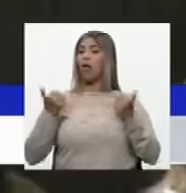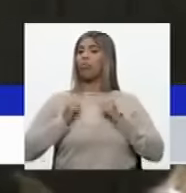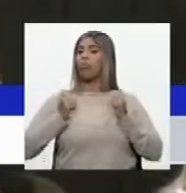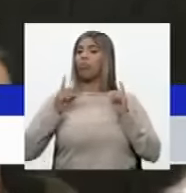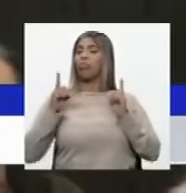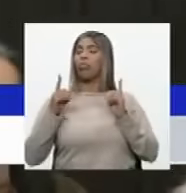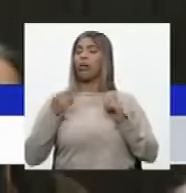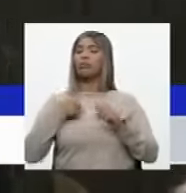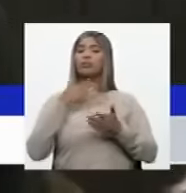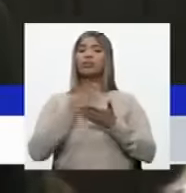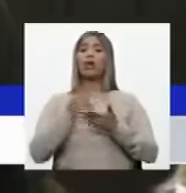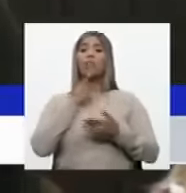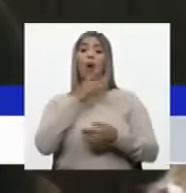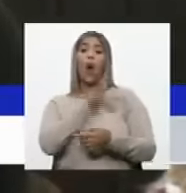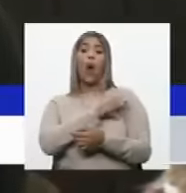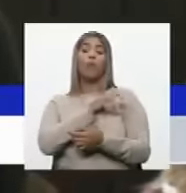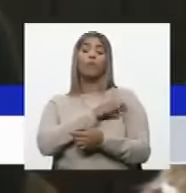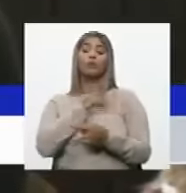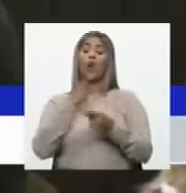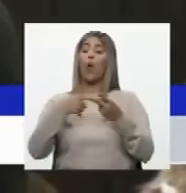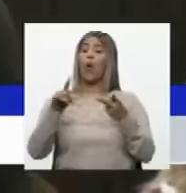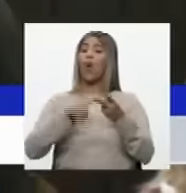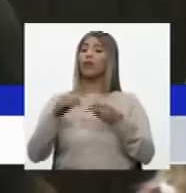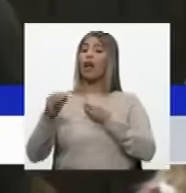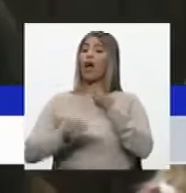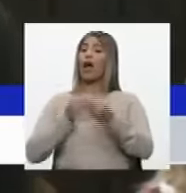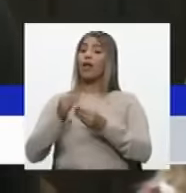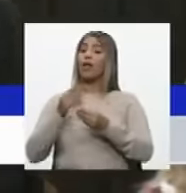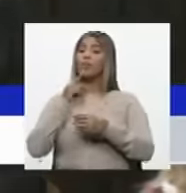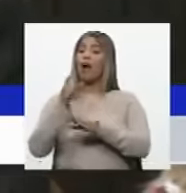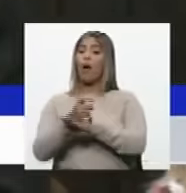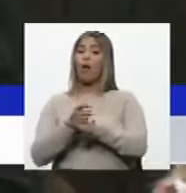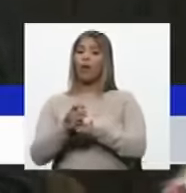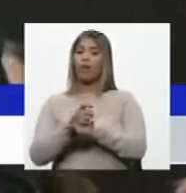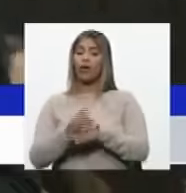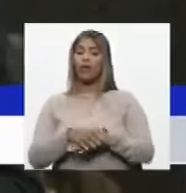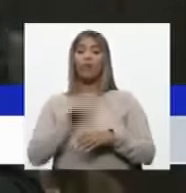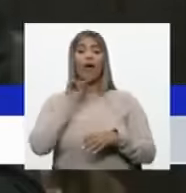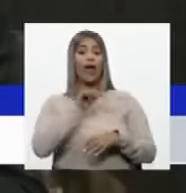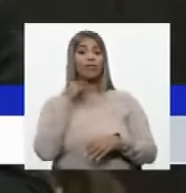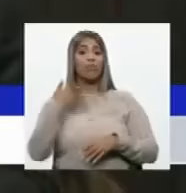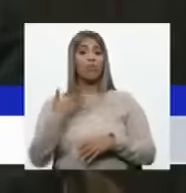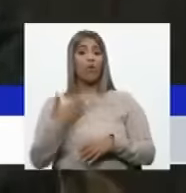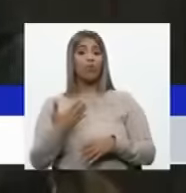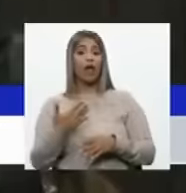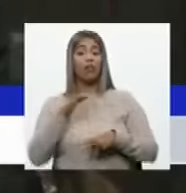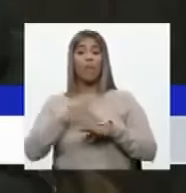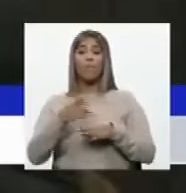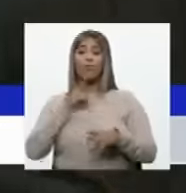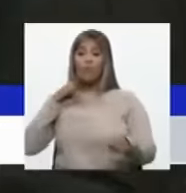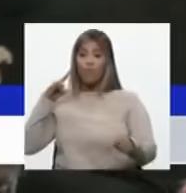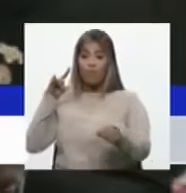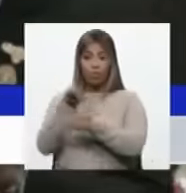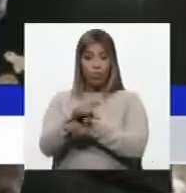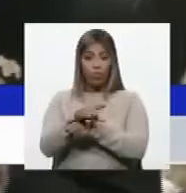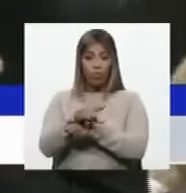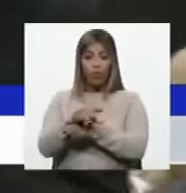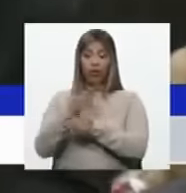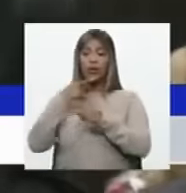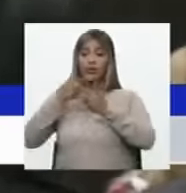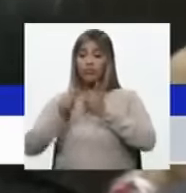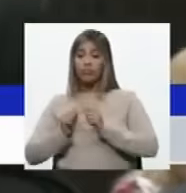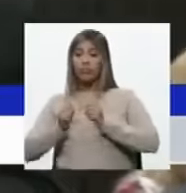que decimos siendo oposición y otra cosa es lo que haremos siendo gobierno. Y esto es importante porque además el golpe